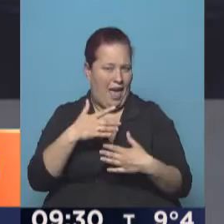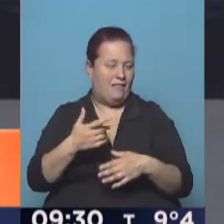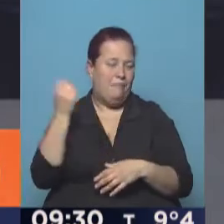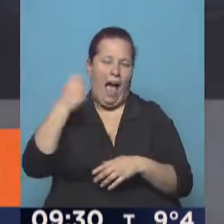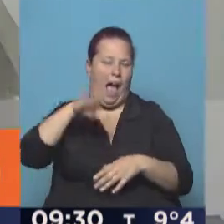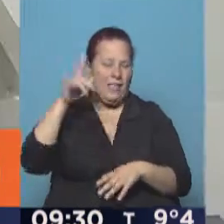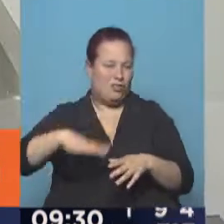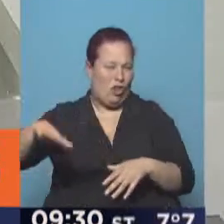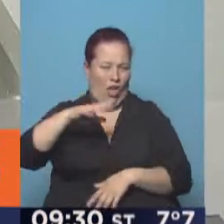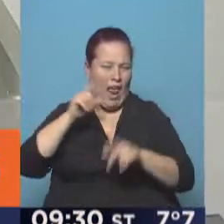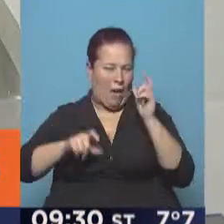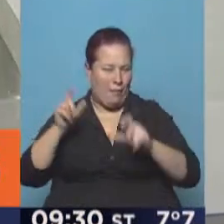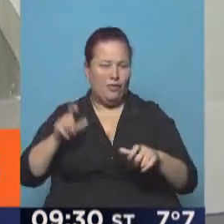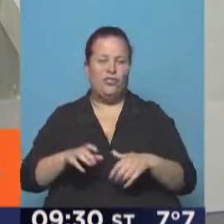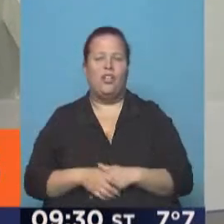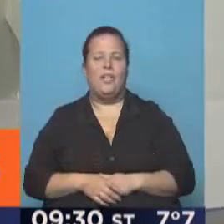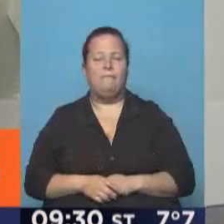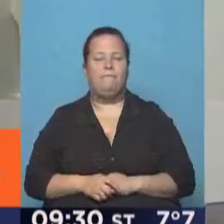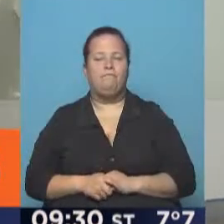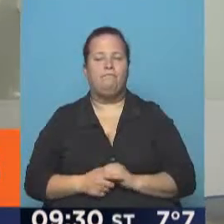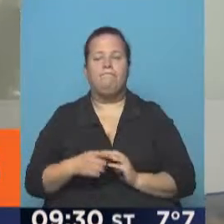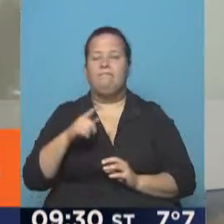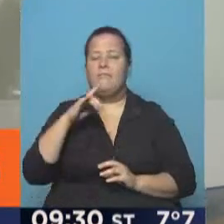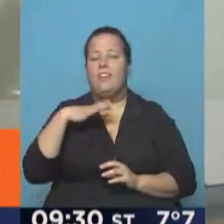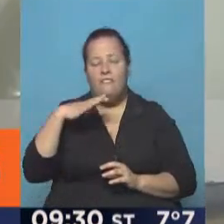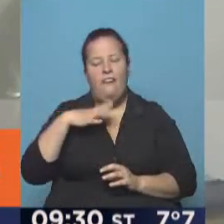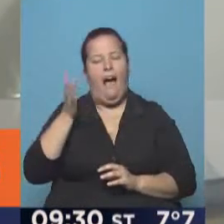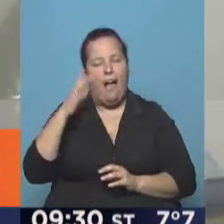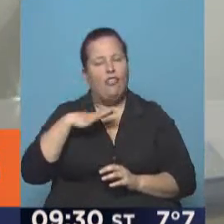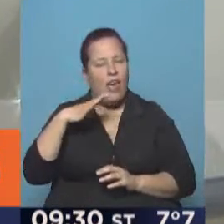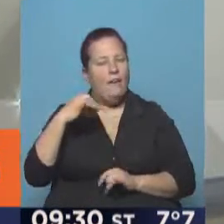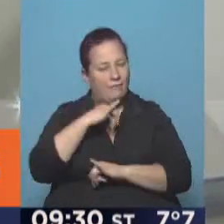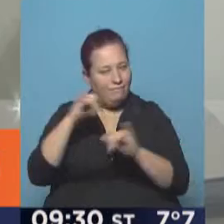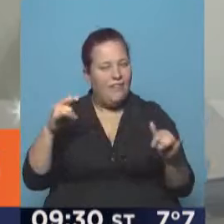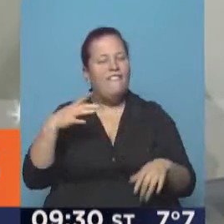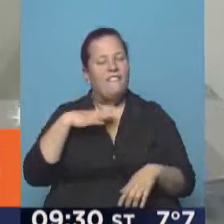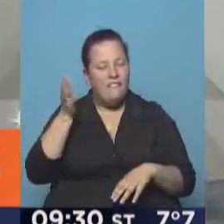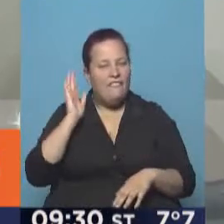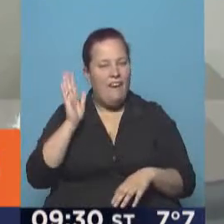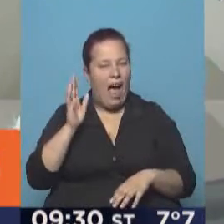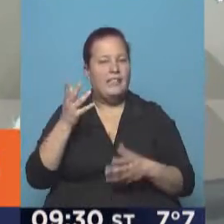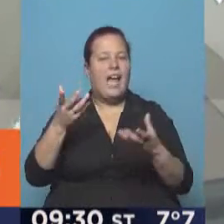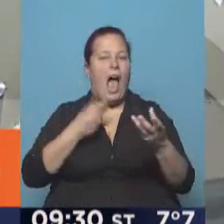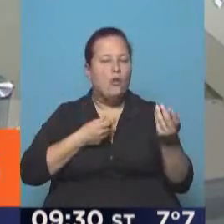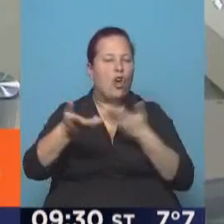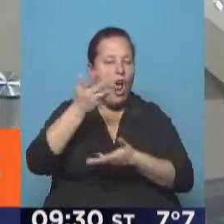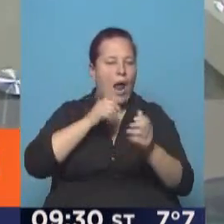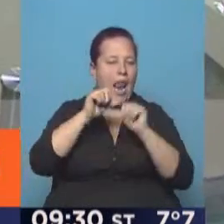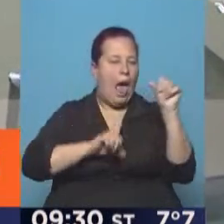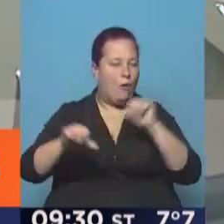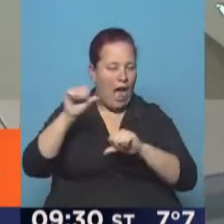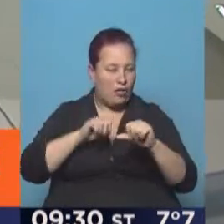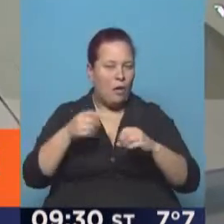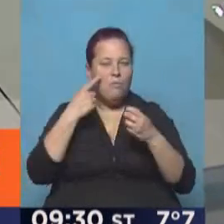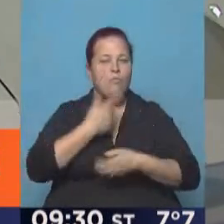prevalente en toda la sociedad, y que nos falta todavía, y esto hay que decirlo, que nos falta todavía la colaboración de algunos laboratorios